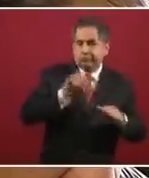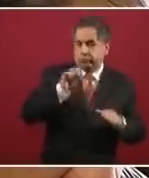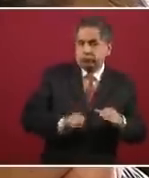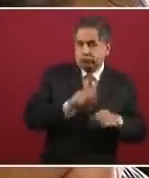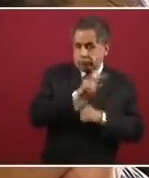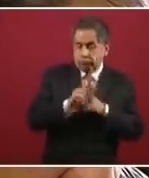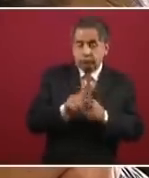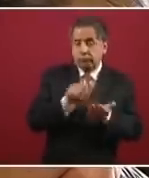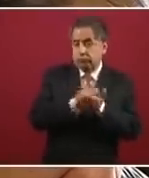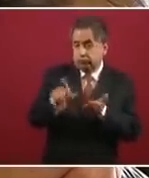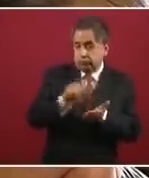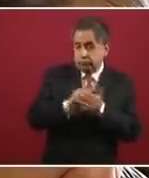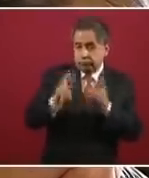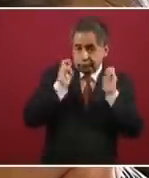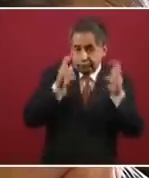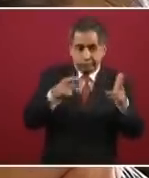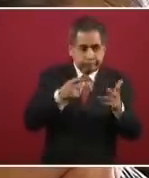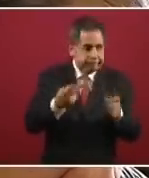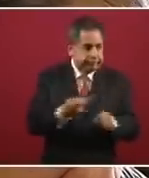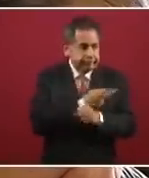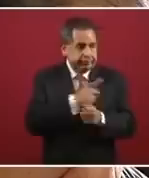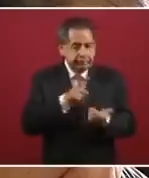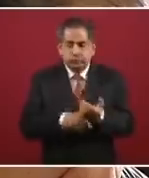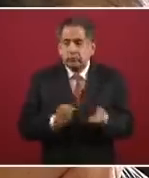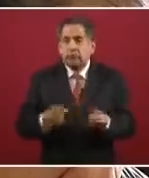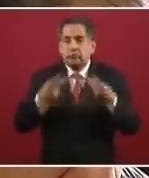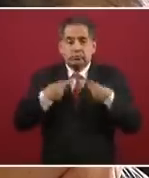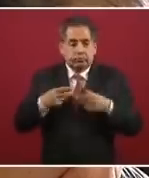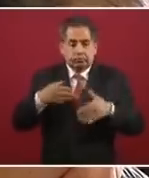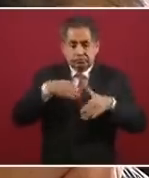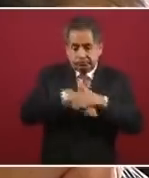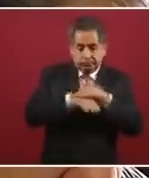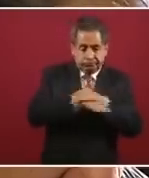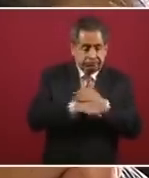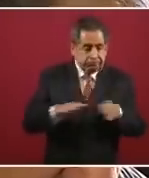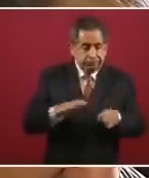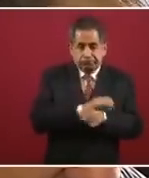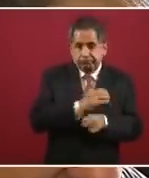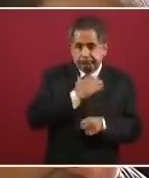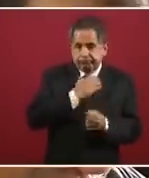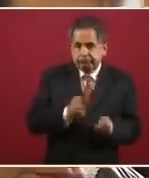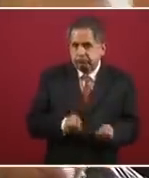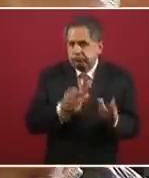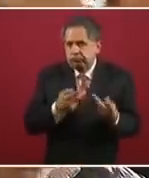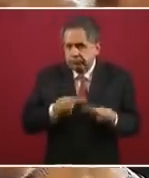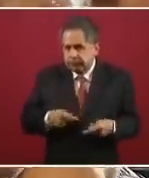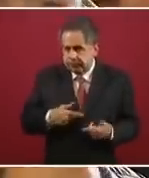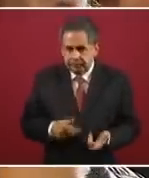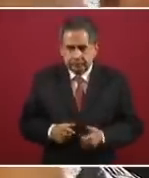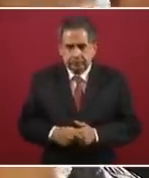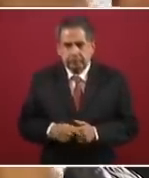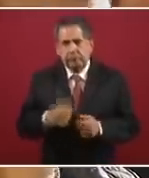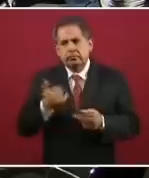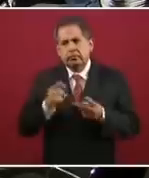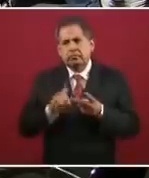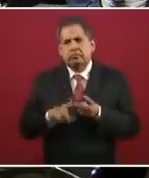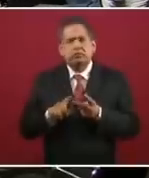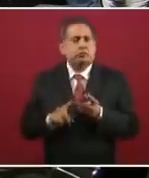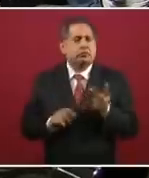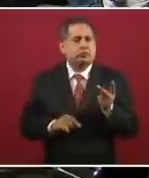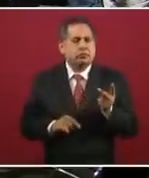en Tapachula, Chiapas. ¿Cuál es la población que se está atendiendo actualmente y